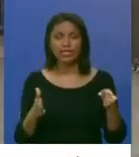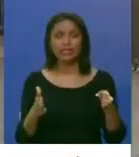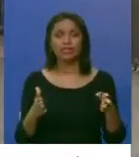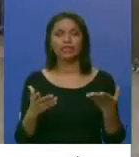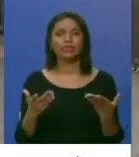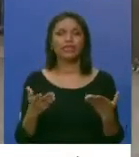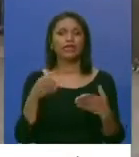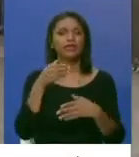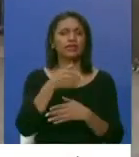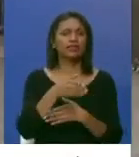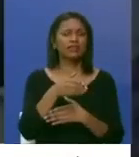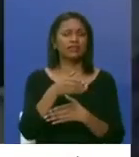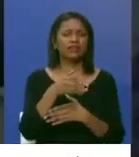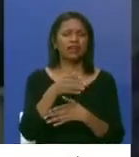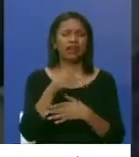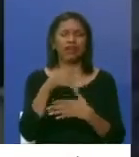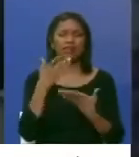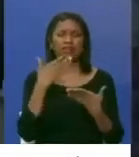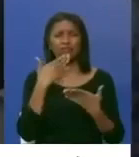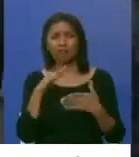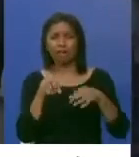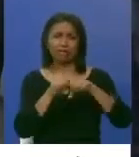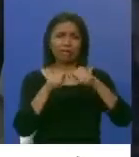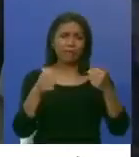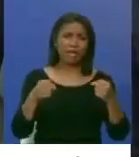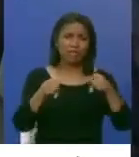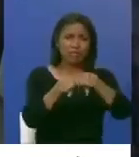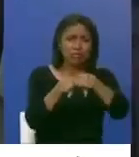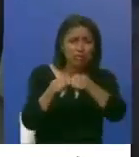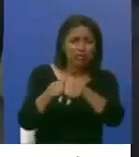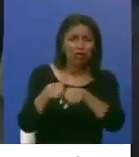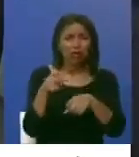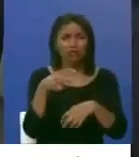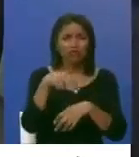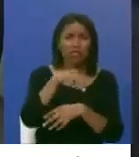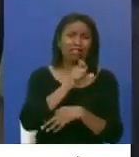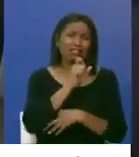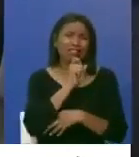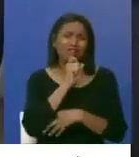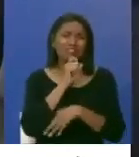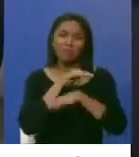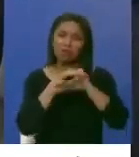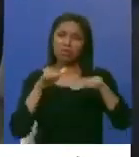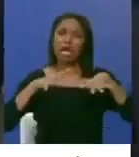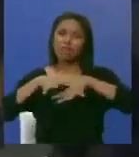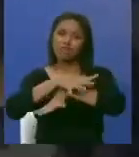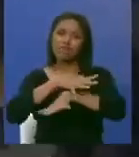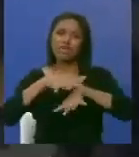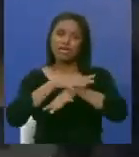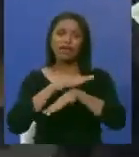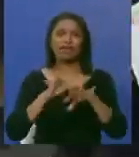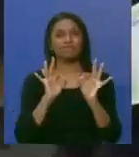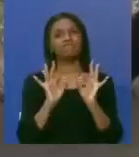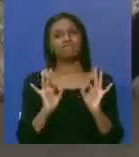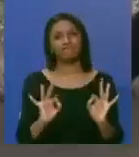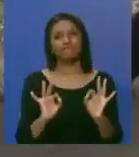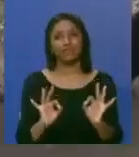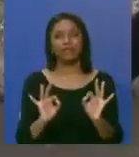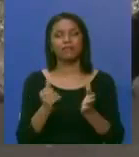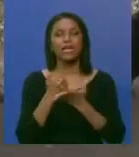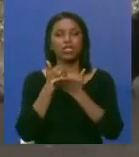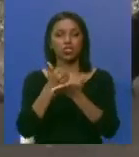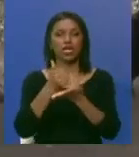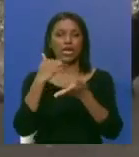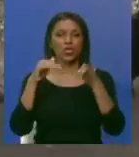en malas condiciones debido a el estado en que estaba este camino, lleno de lodo y también de piedras, y ha sido mejorado para